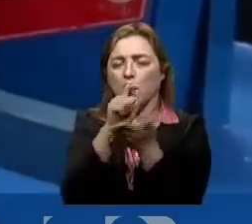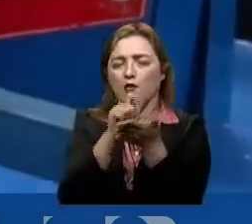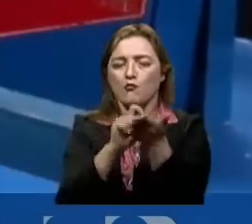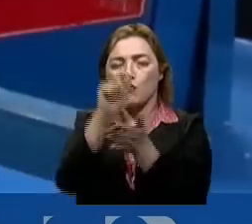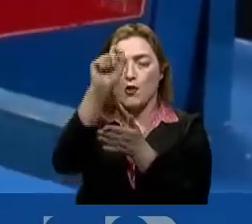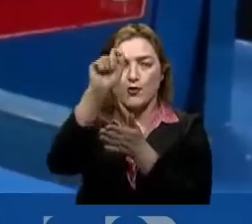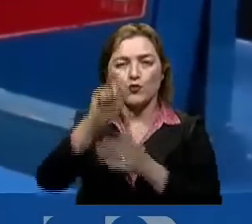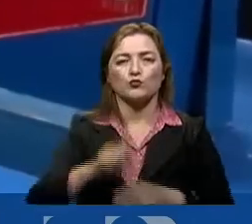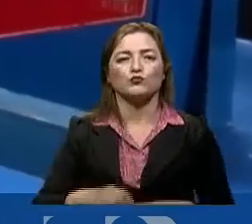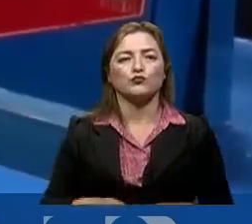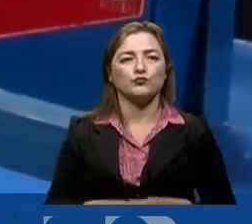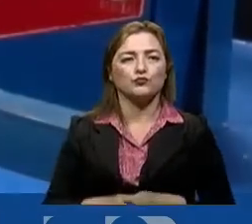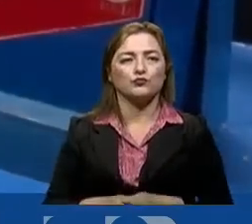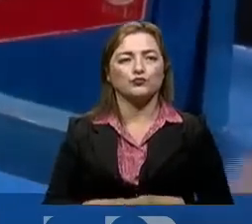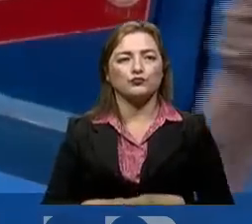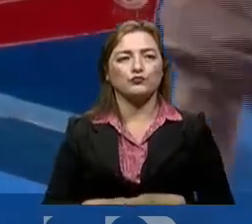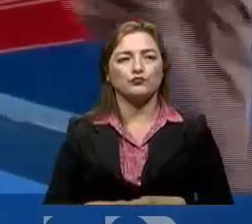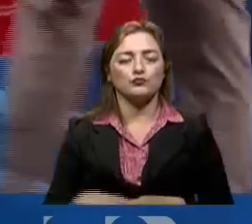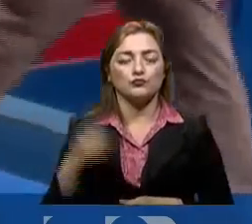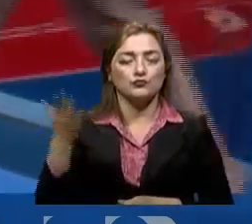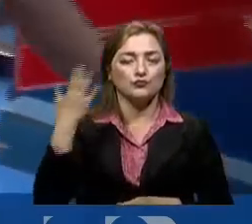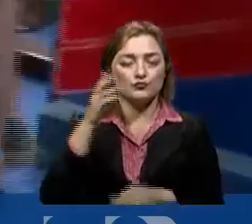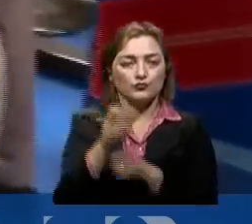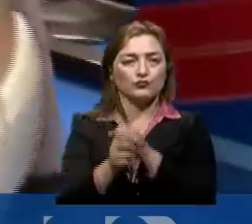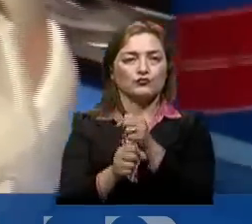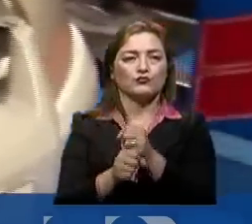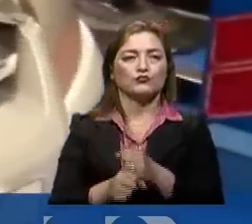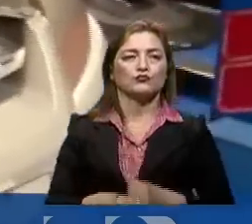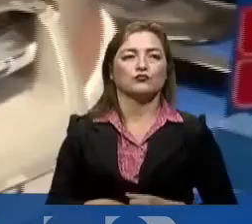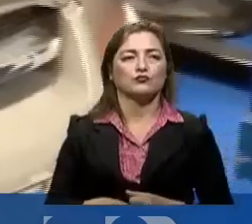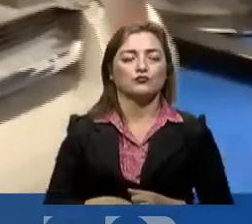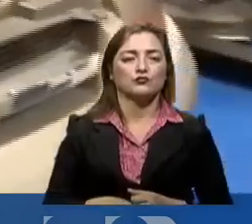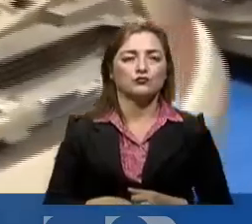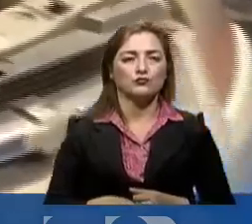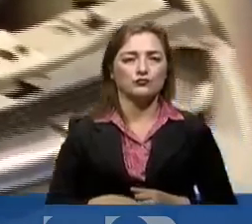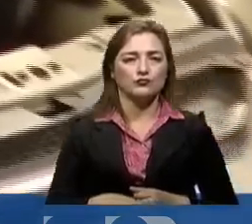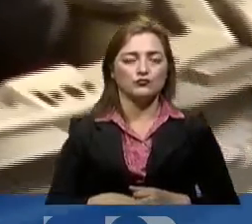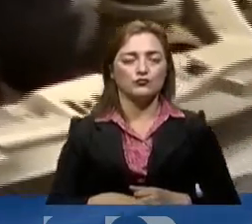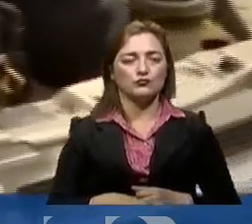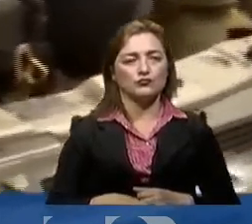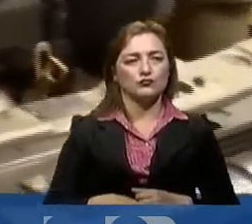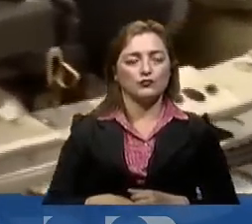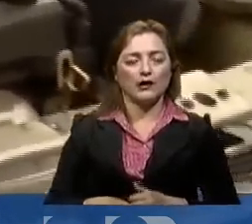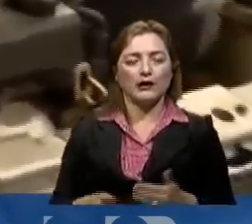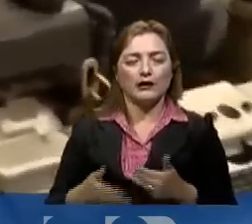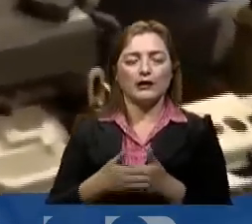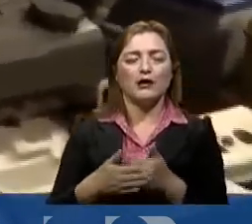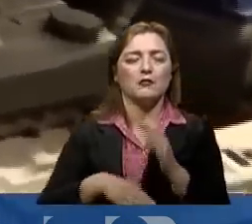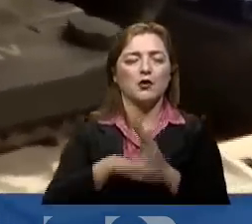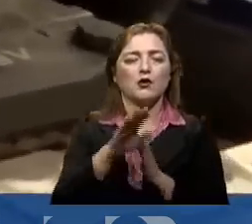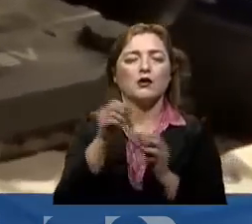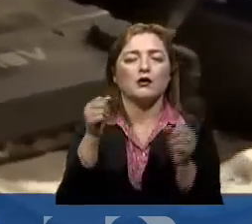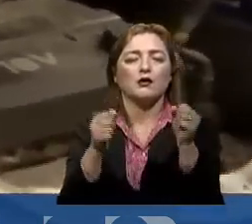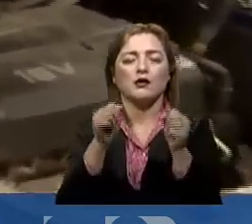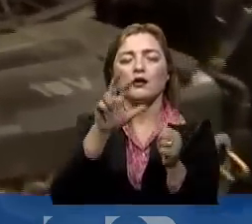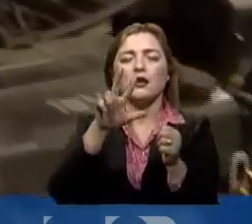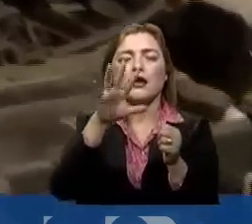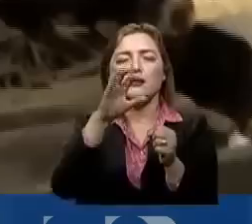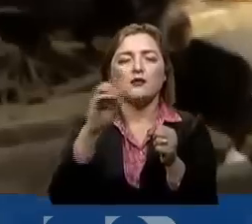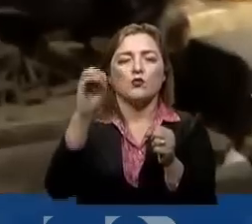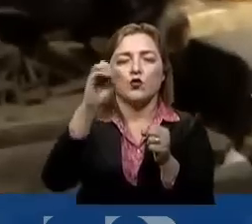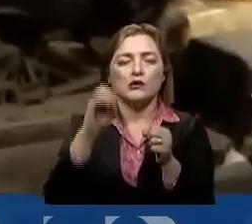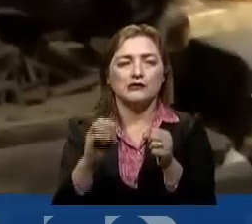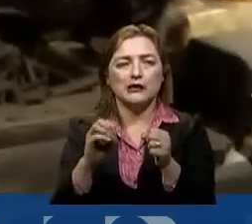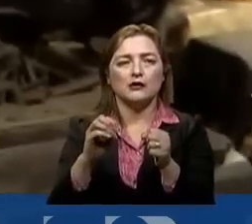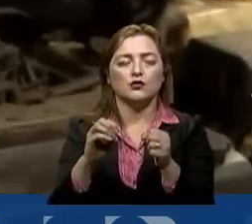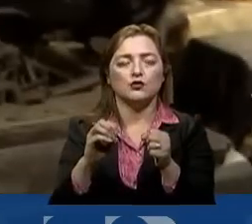el vehículo. El año anterior, por ejemplo, al realizar un cierre, vimos que la mayoría de carros, que es el 30% de los que se revisan, se